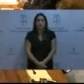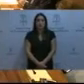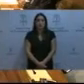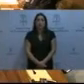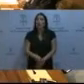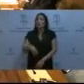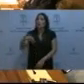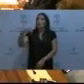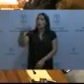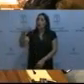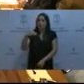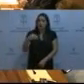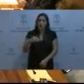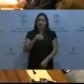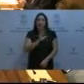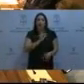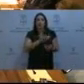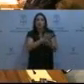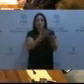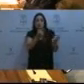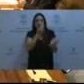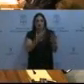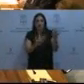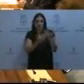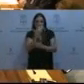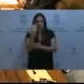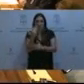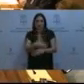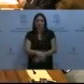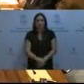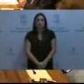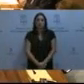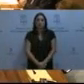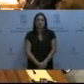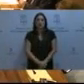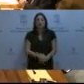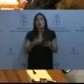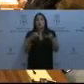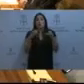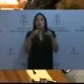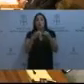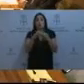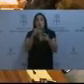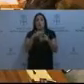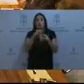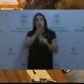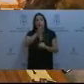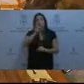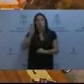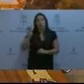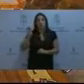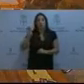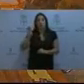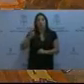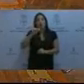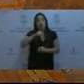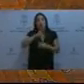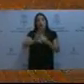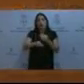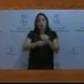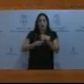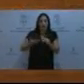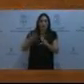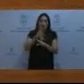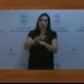Presidente, señorías, buenos días. El Grupo Parlamentario Popular presenta hoy esta moción en relación